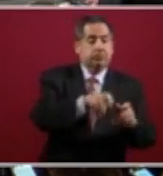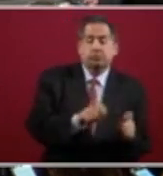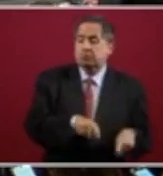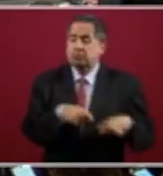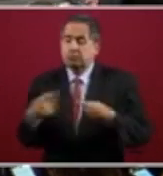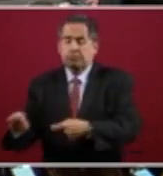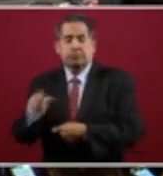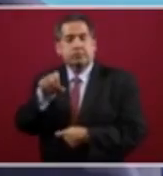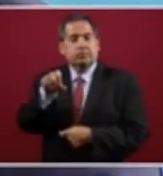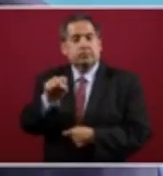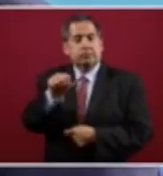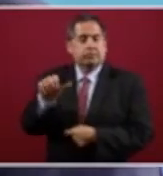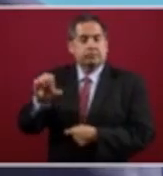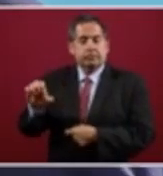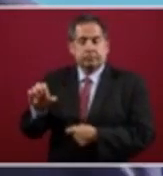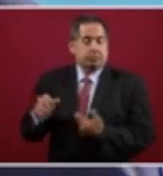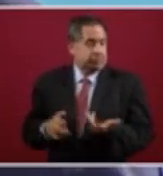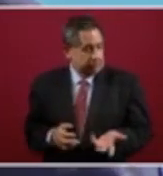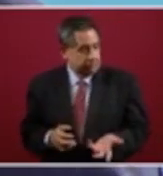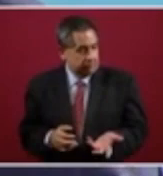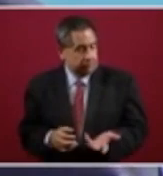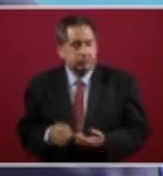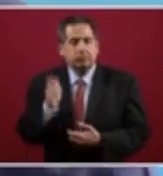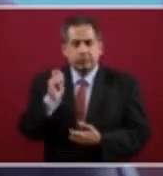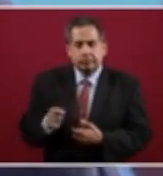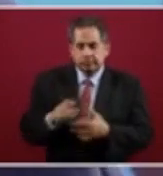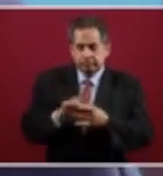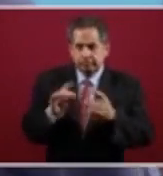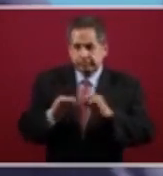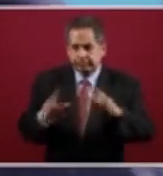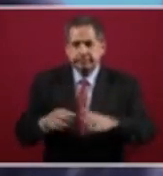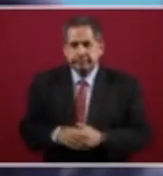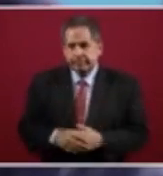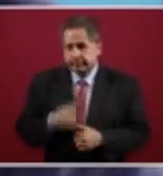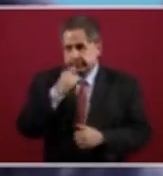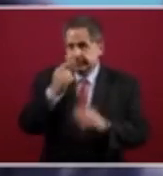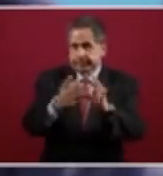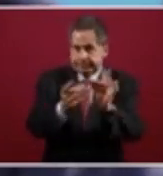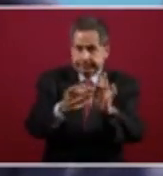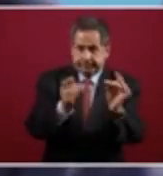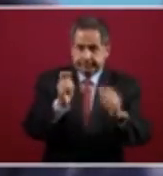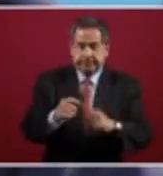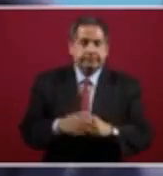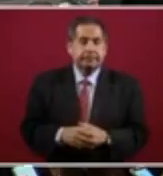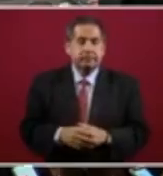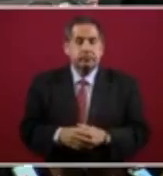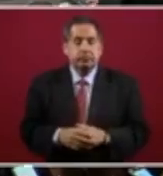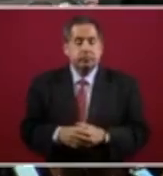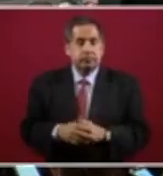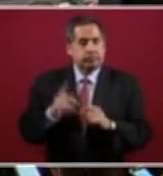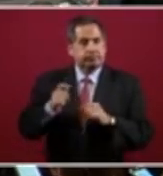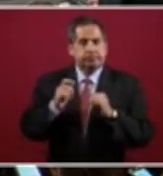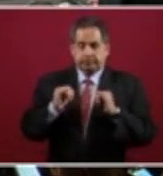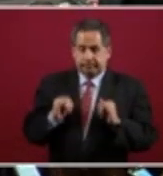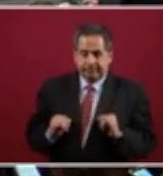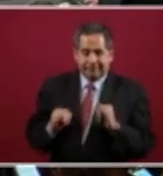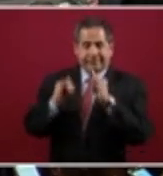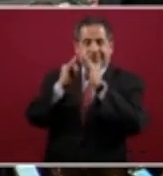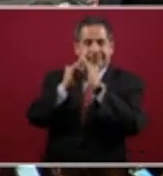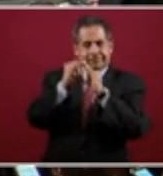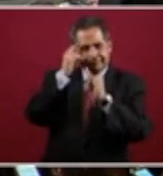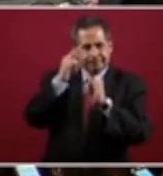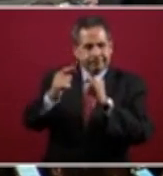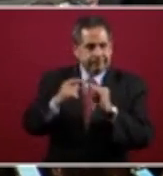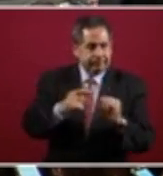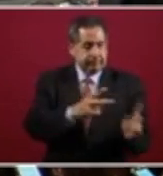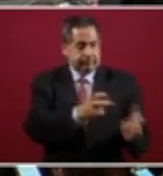¿Qué conclusiones podemos dar? Primero, comentarles que el Instituto para devolver al pueblo robado, el